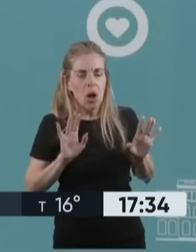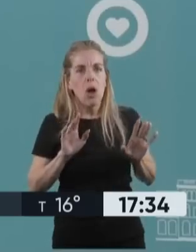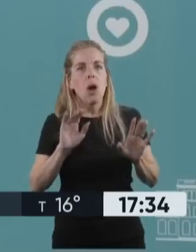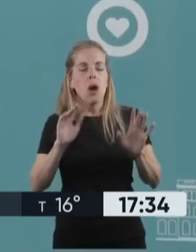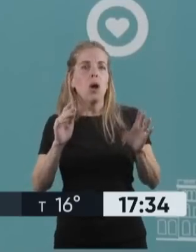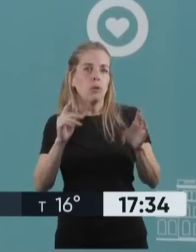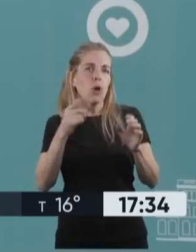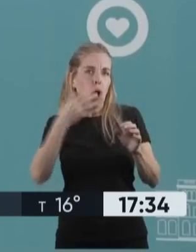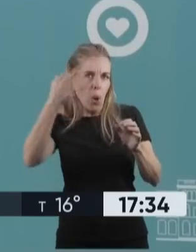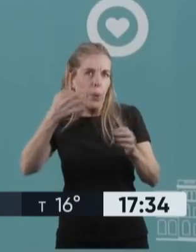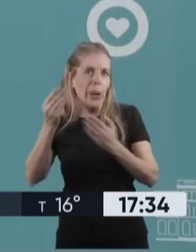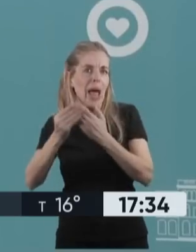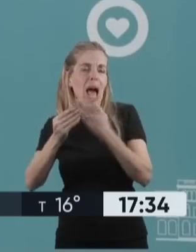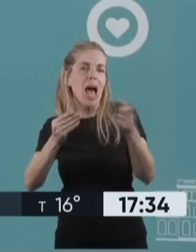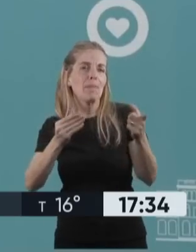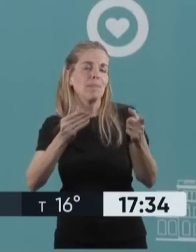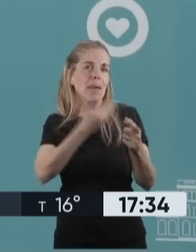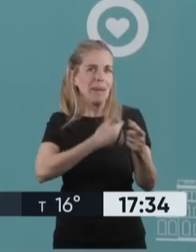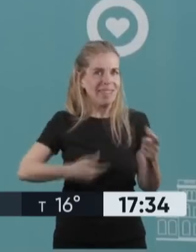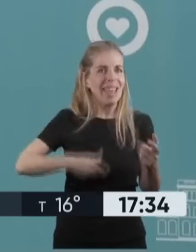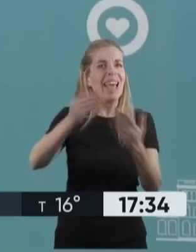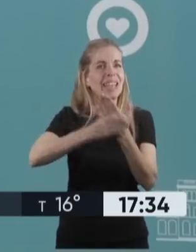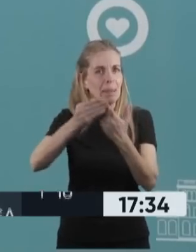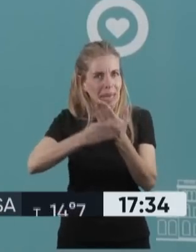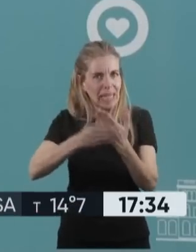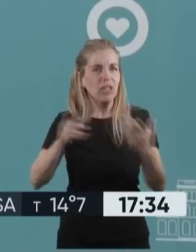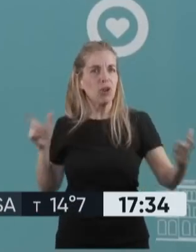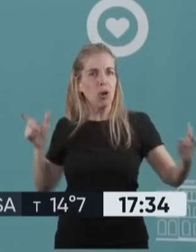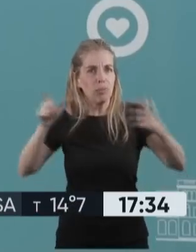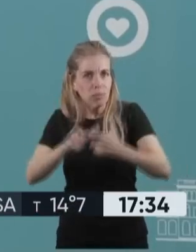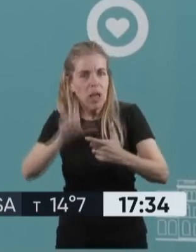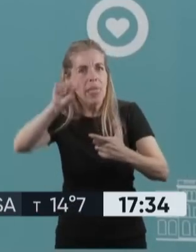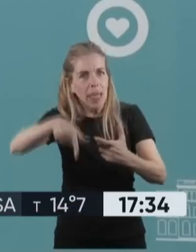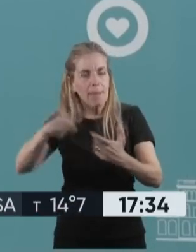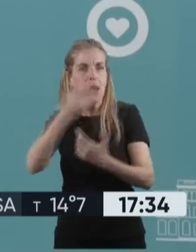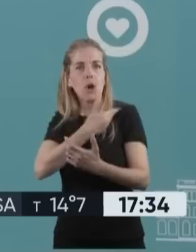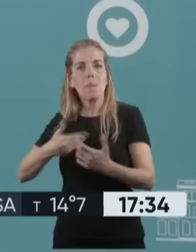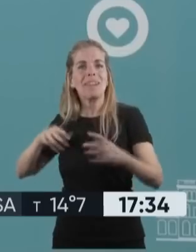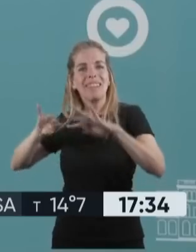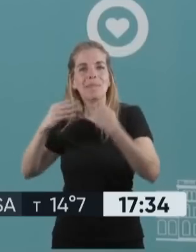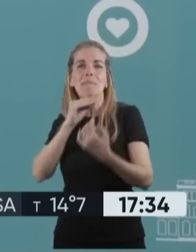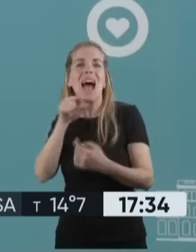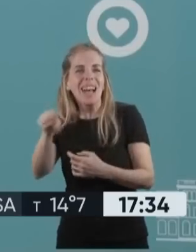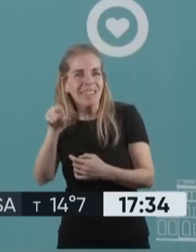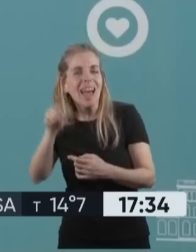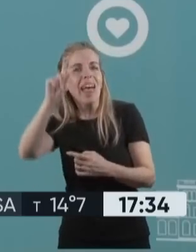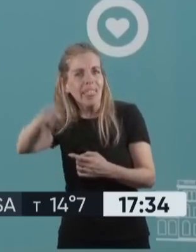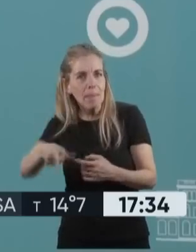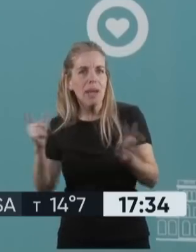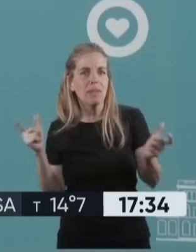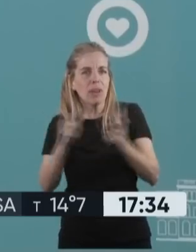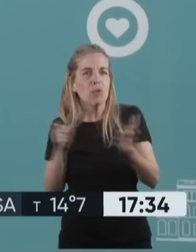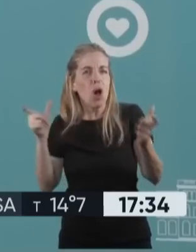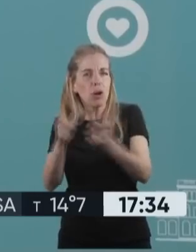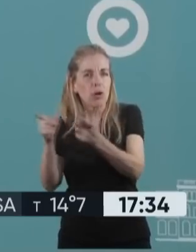más reuniones con la ministra Batakis, que además se reunió con el presidente de la Cámara de Diputados y con el ministro de Desarrollo y con el presidente